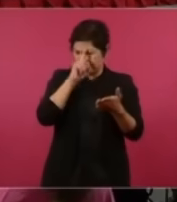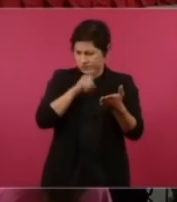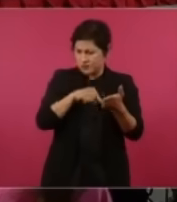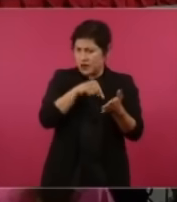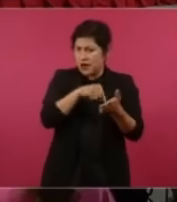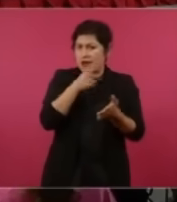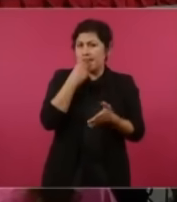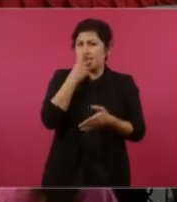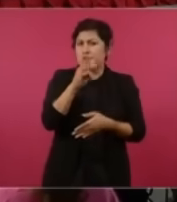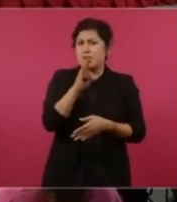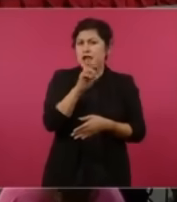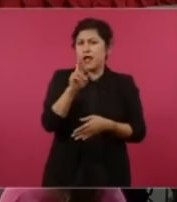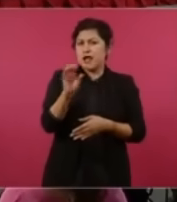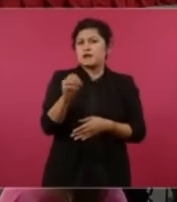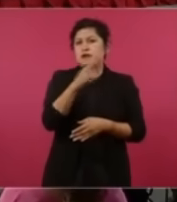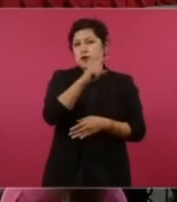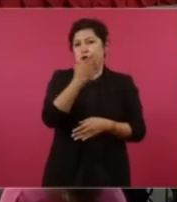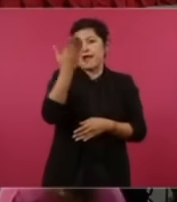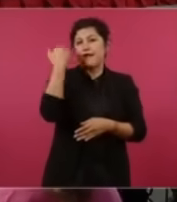Chihuahua,